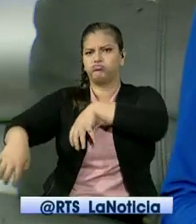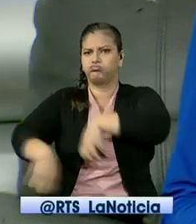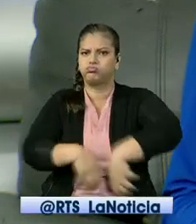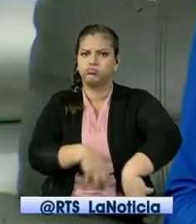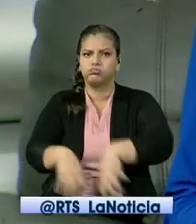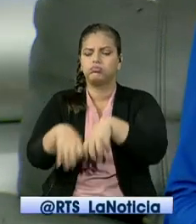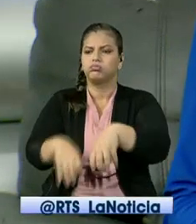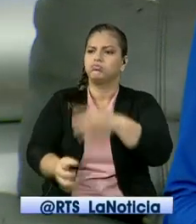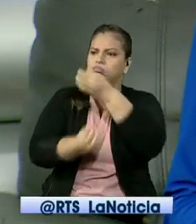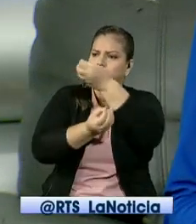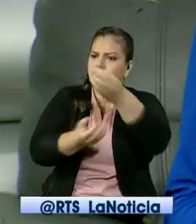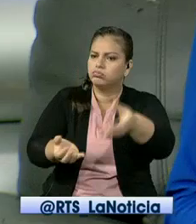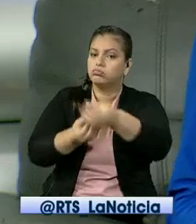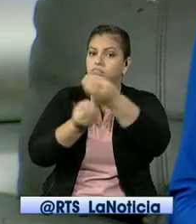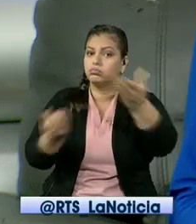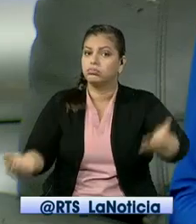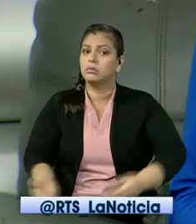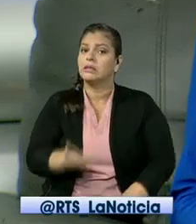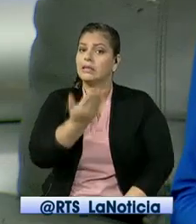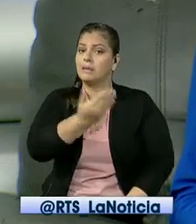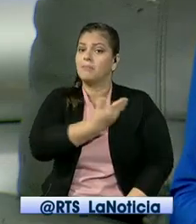Lenín Moreno.